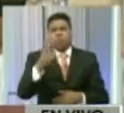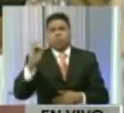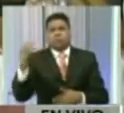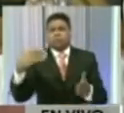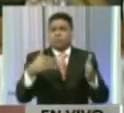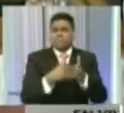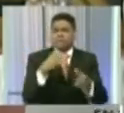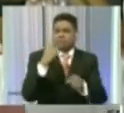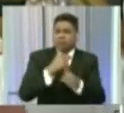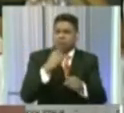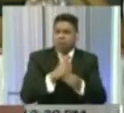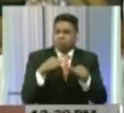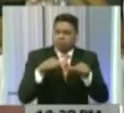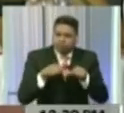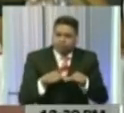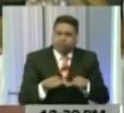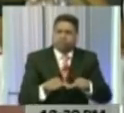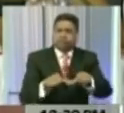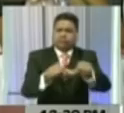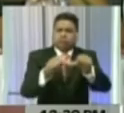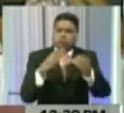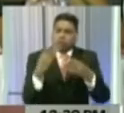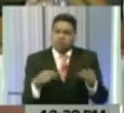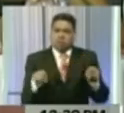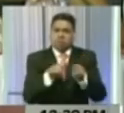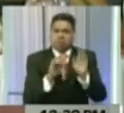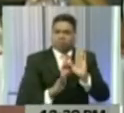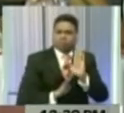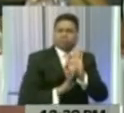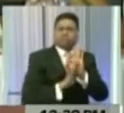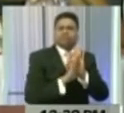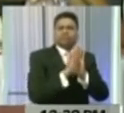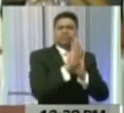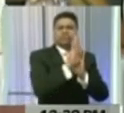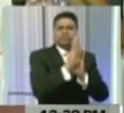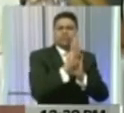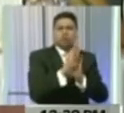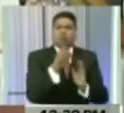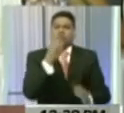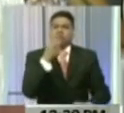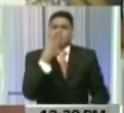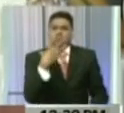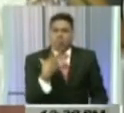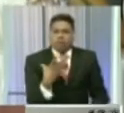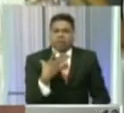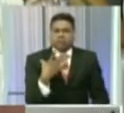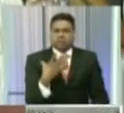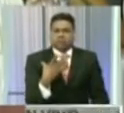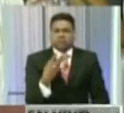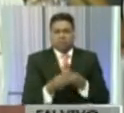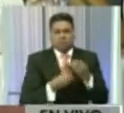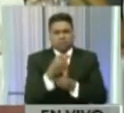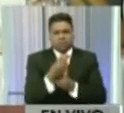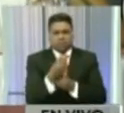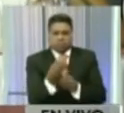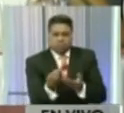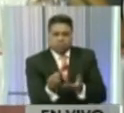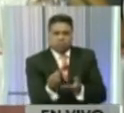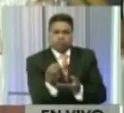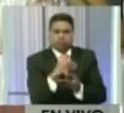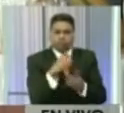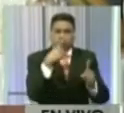empleo. Y mantener el nivel de calidad. El presidente aumentó los salarios,